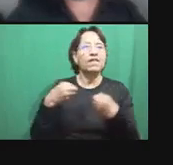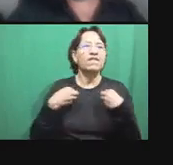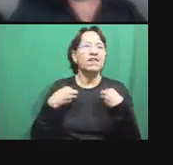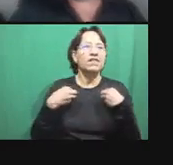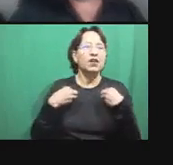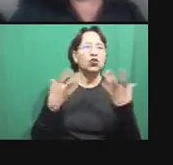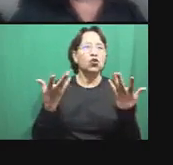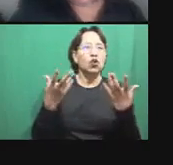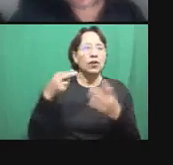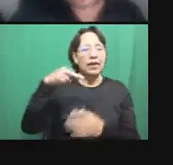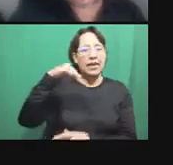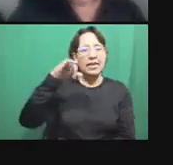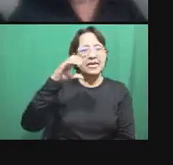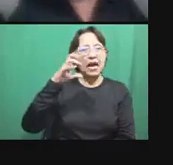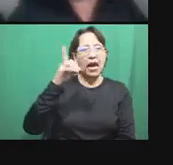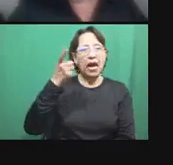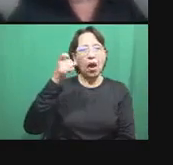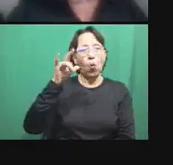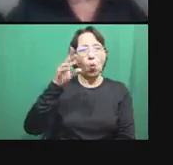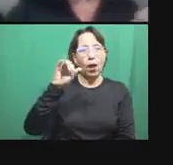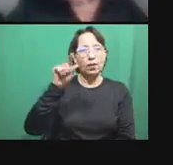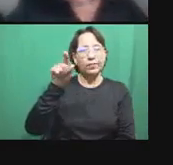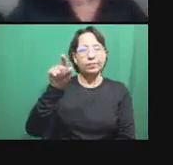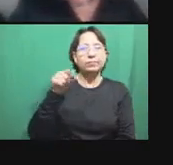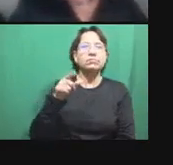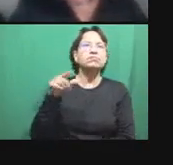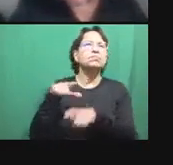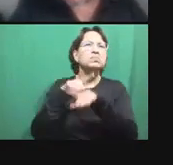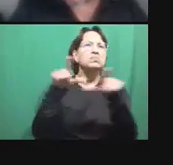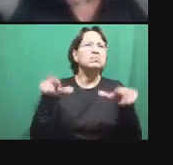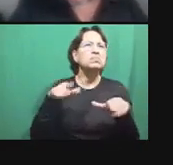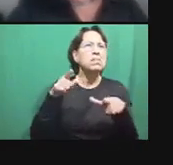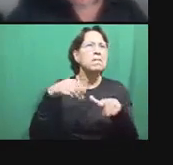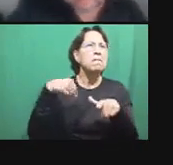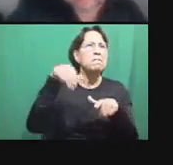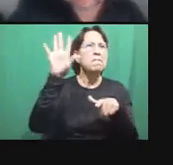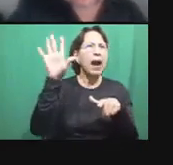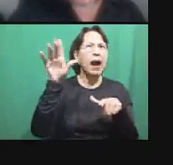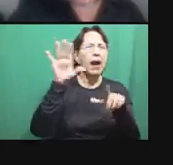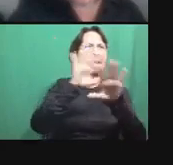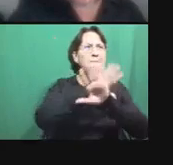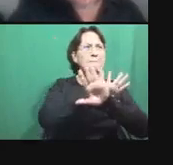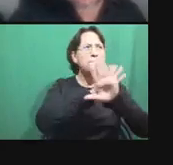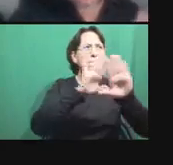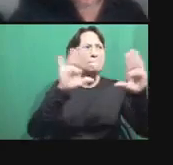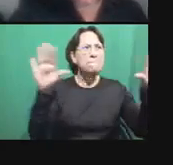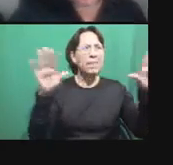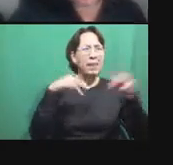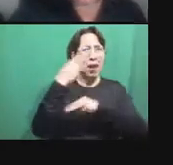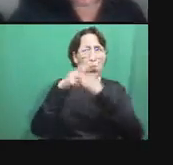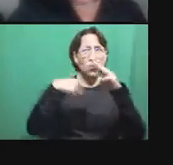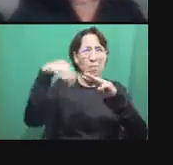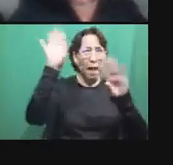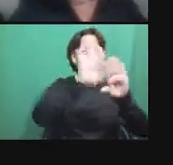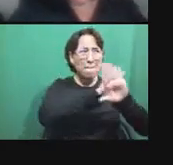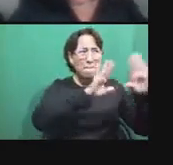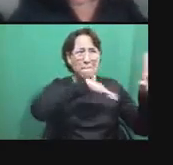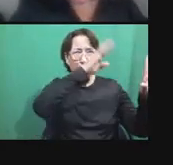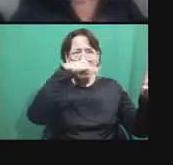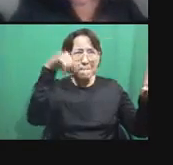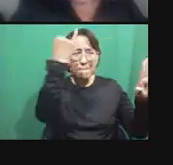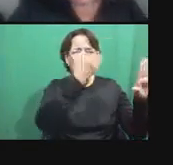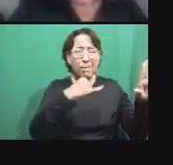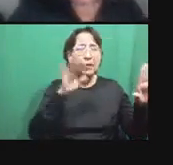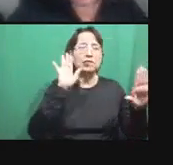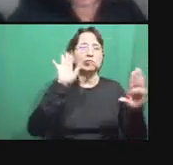Nicaragua que se llama Estelí, que es el lugar con más murales en el mundo por metro cuadrado, donde la práctica mural tiene una